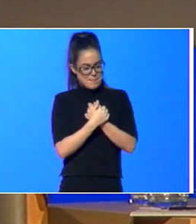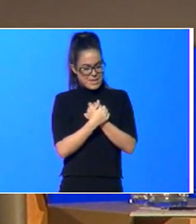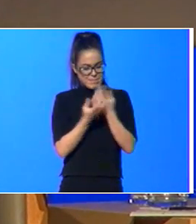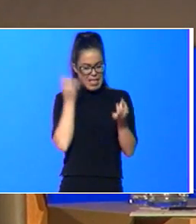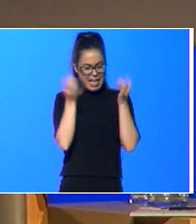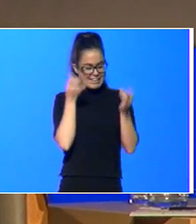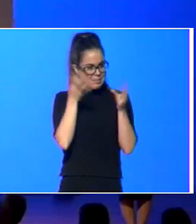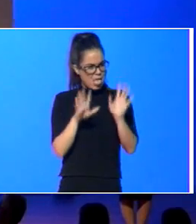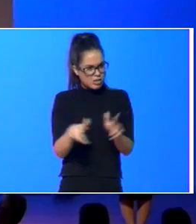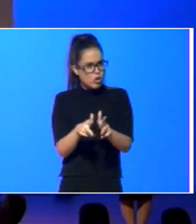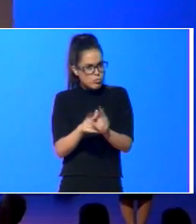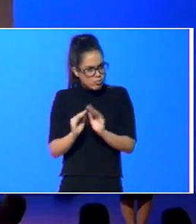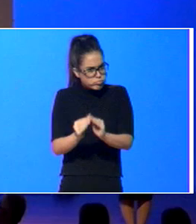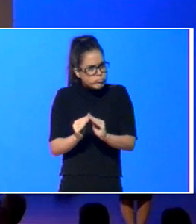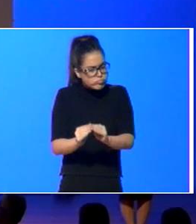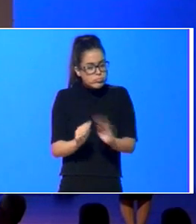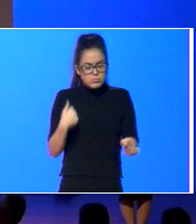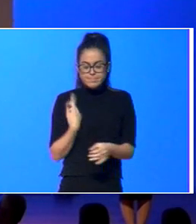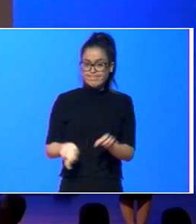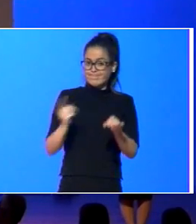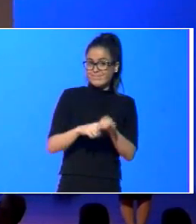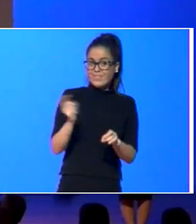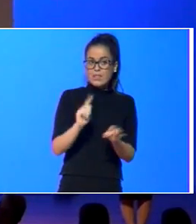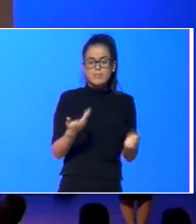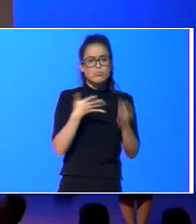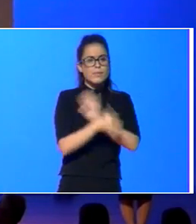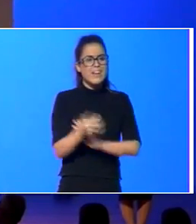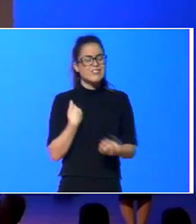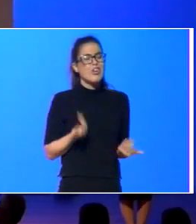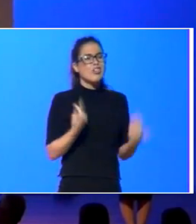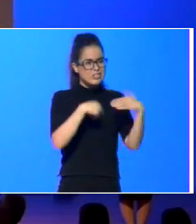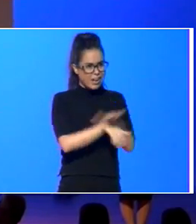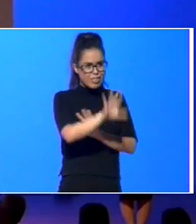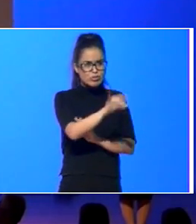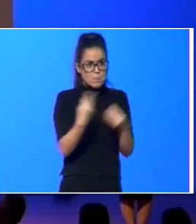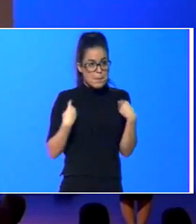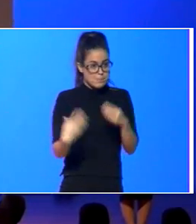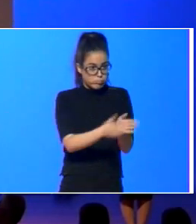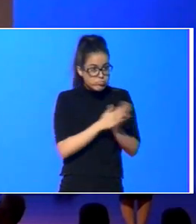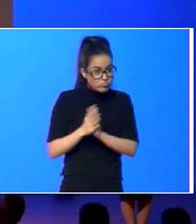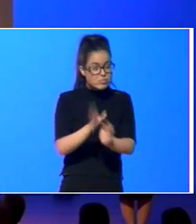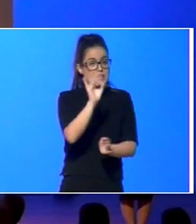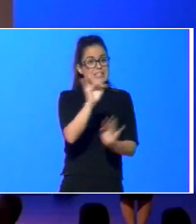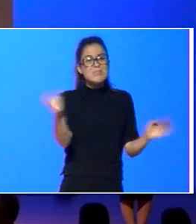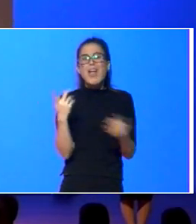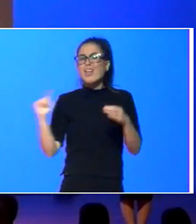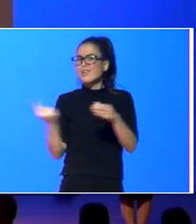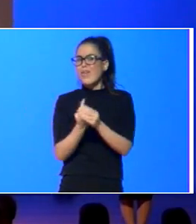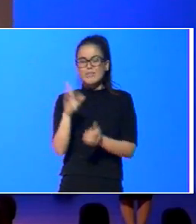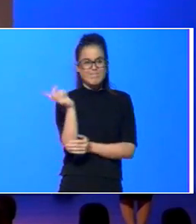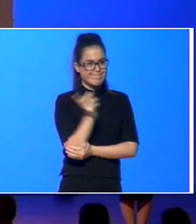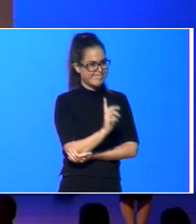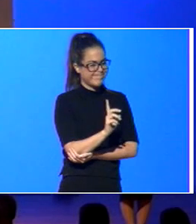la comunidad, no estoy incluido, estoy integrado. Vivo dentro, sí, pero no estoy incluido. Entonces,